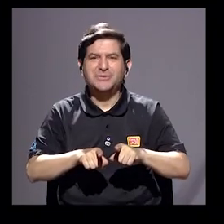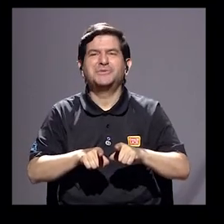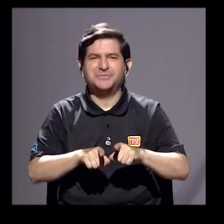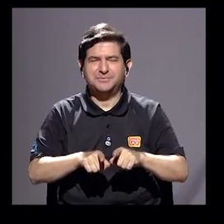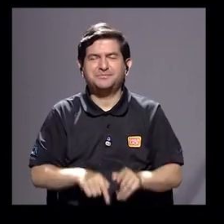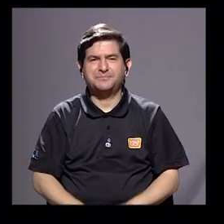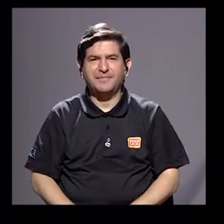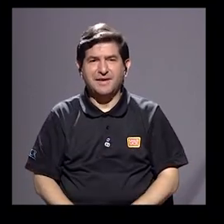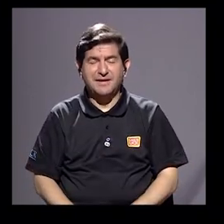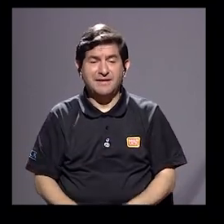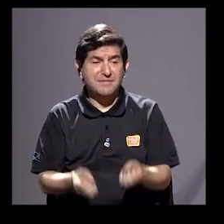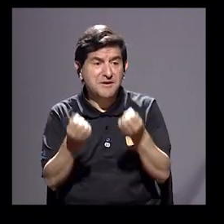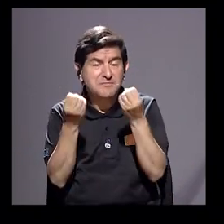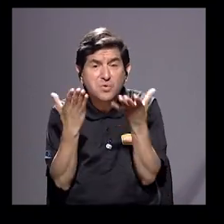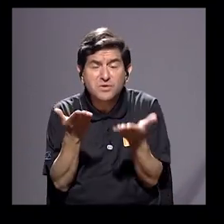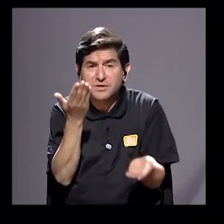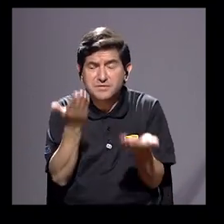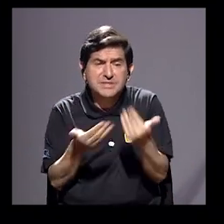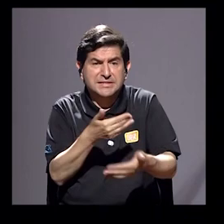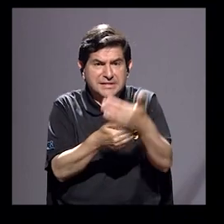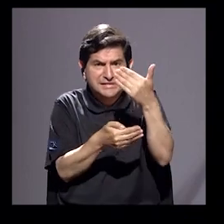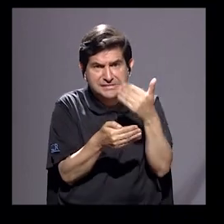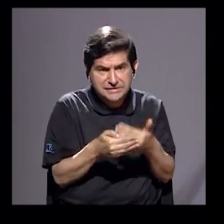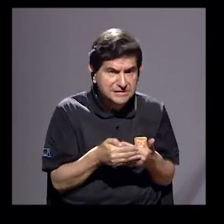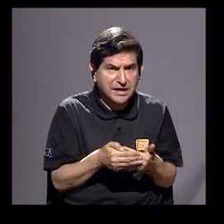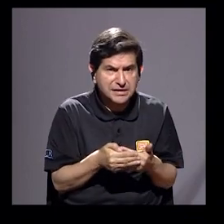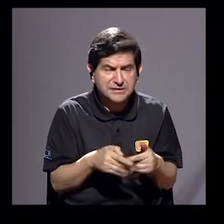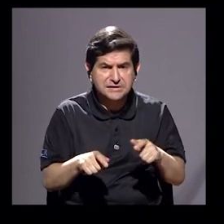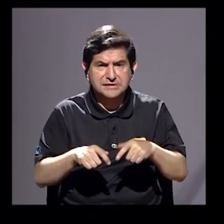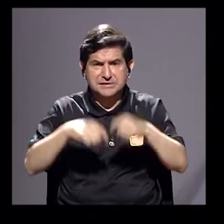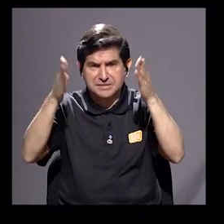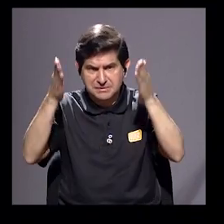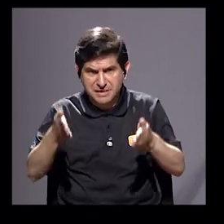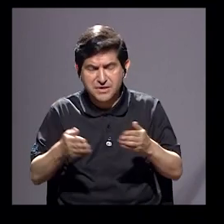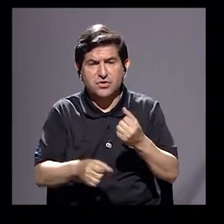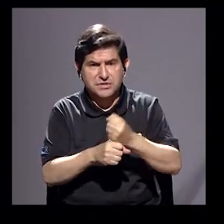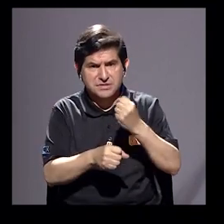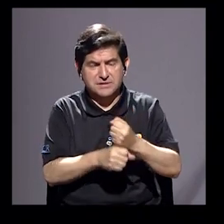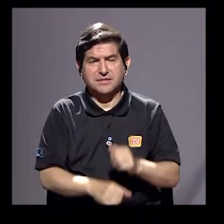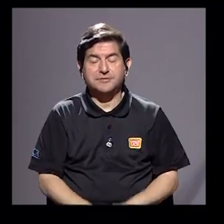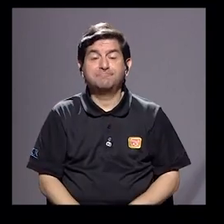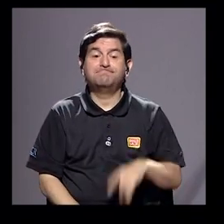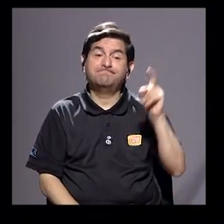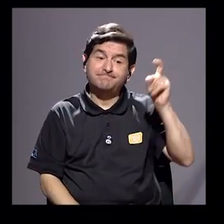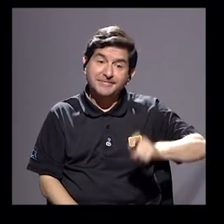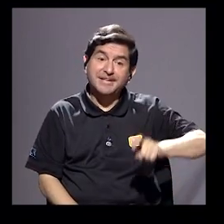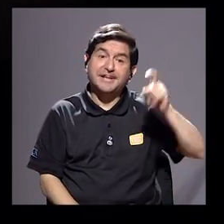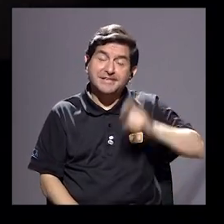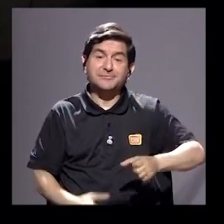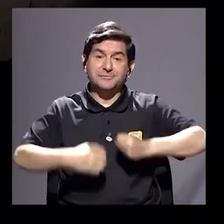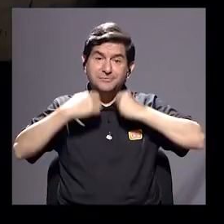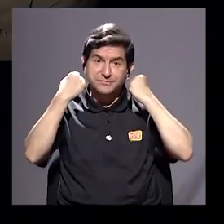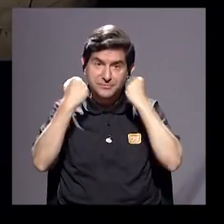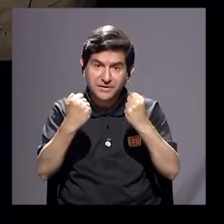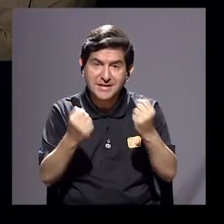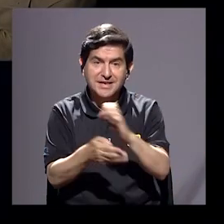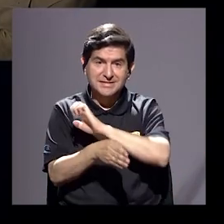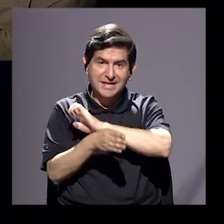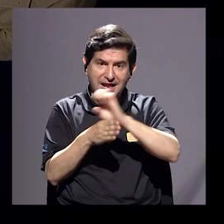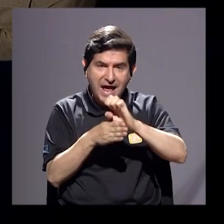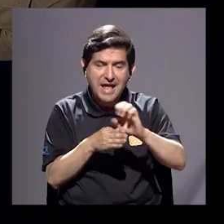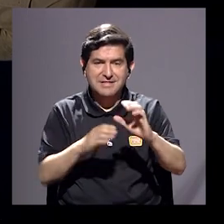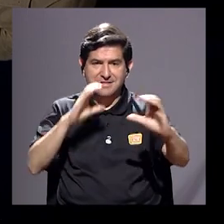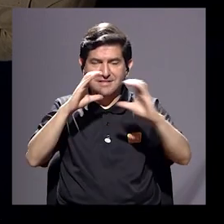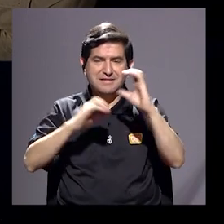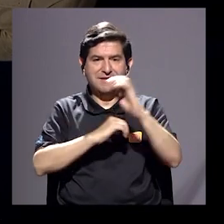muchas de ellas hallan detrás periodistas que hacen esa labor por eso es necesario fortalecer la parte ética de la